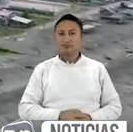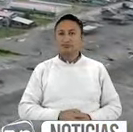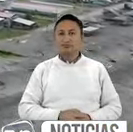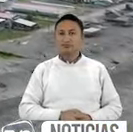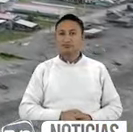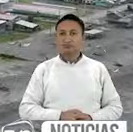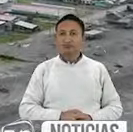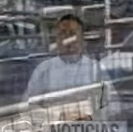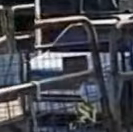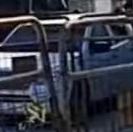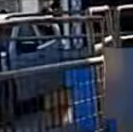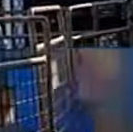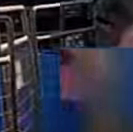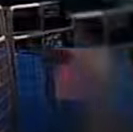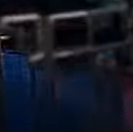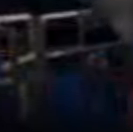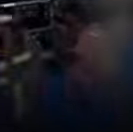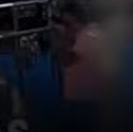Jaramillo.